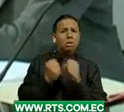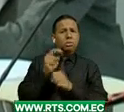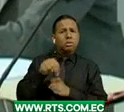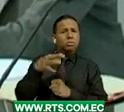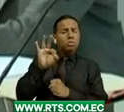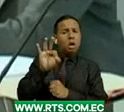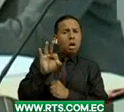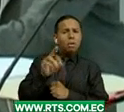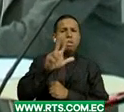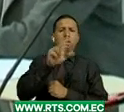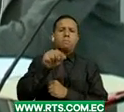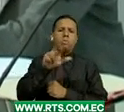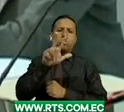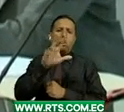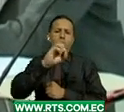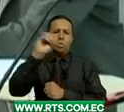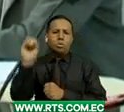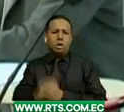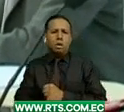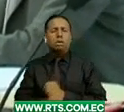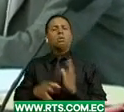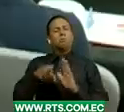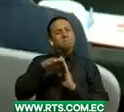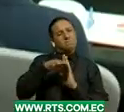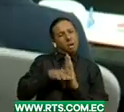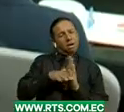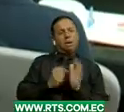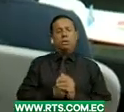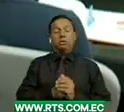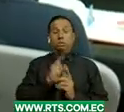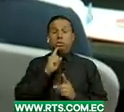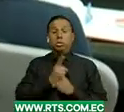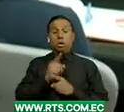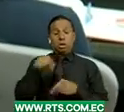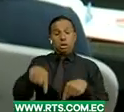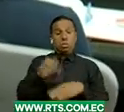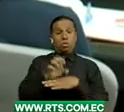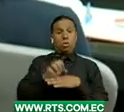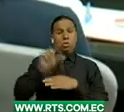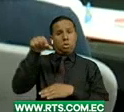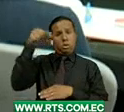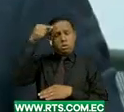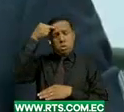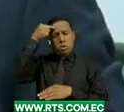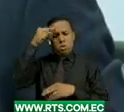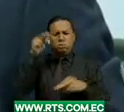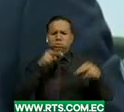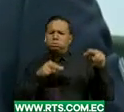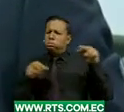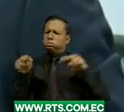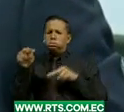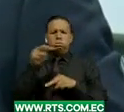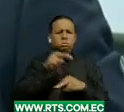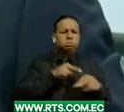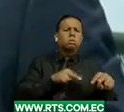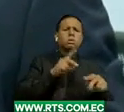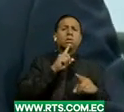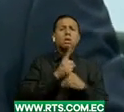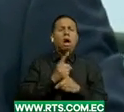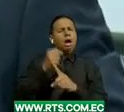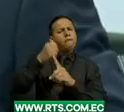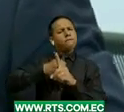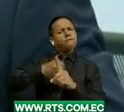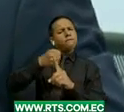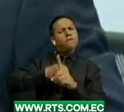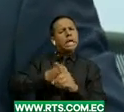estudio de cuenta que las acciones y políticas habrían mitigado el impacto desde crecimiento de fuentes laborales el esfuerzo que está haciendo el gobierno el esfuerzo